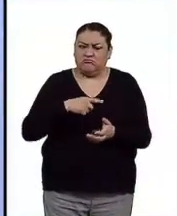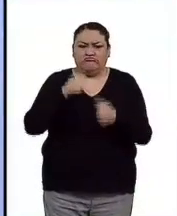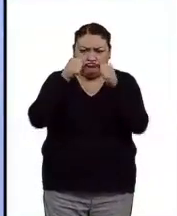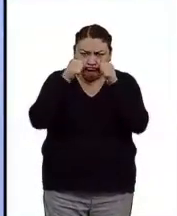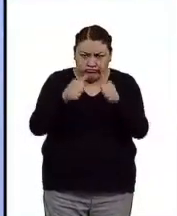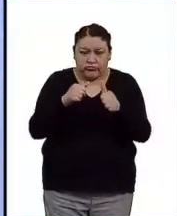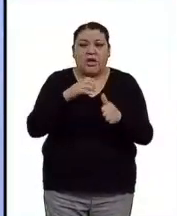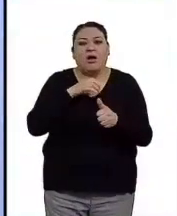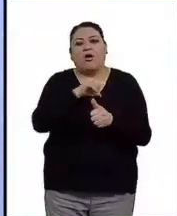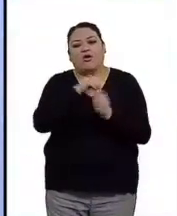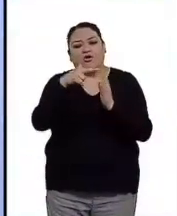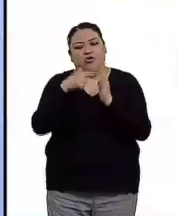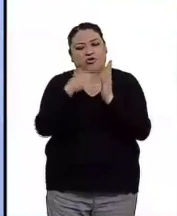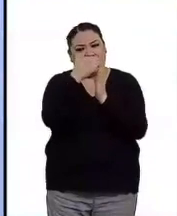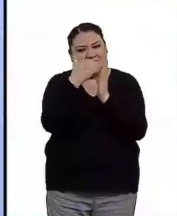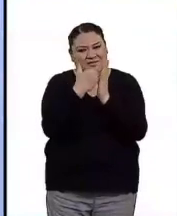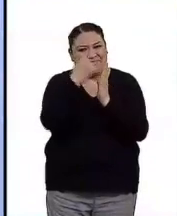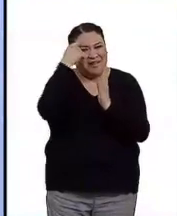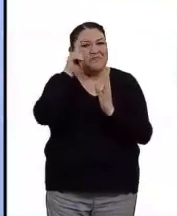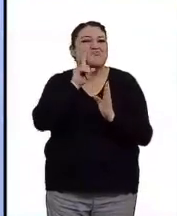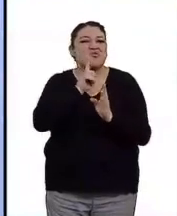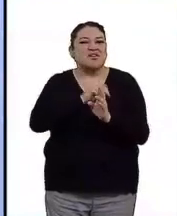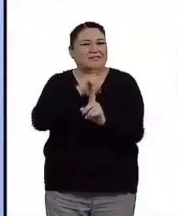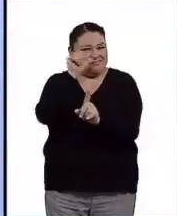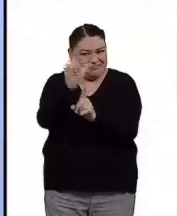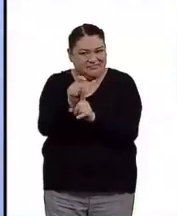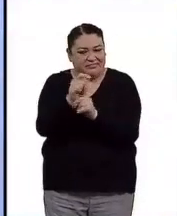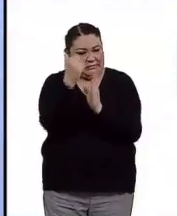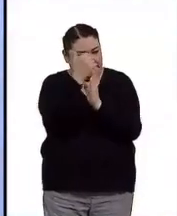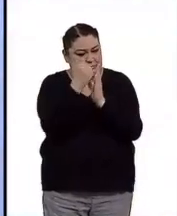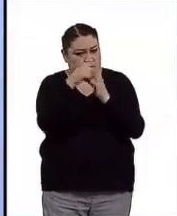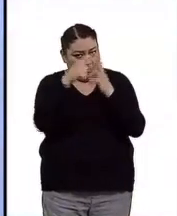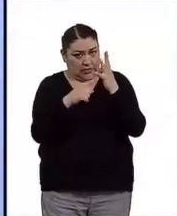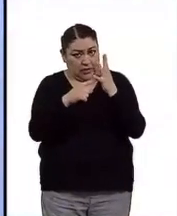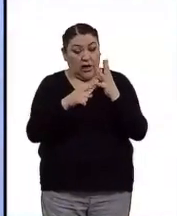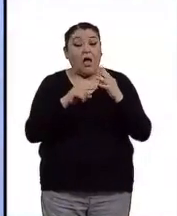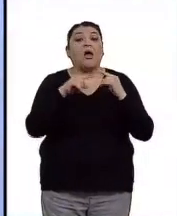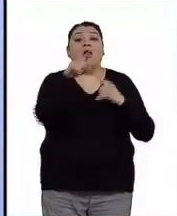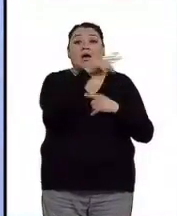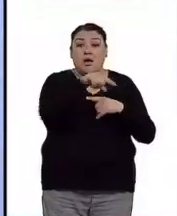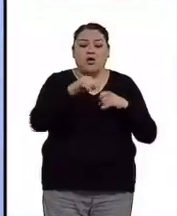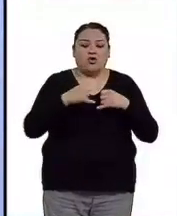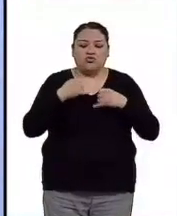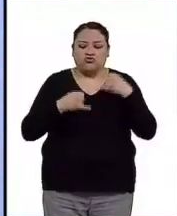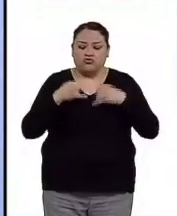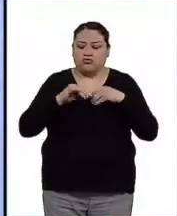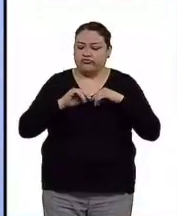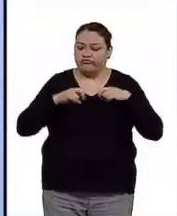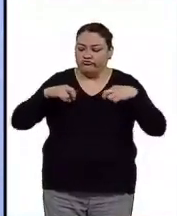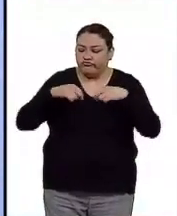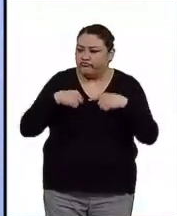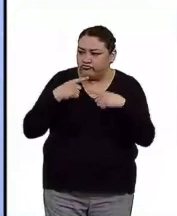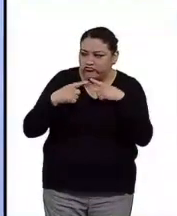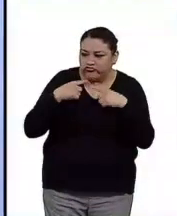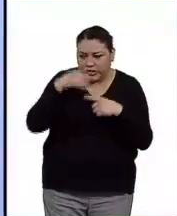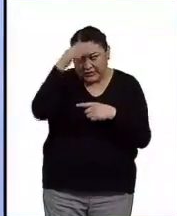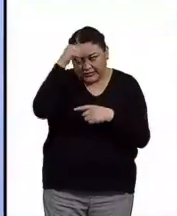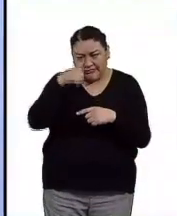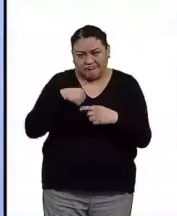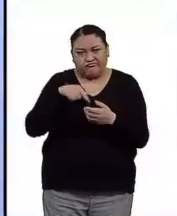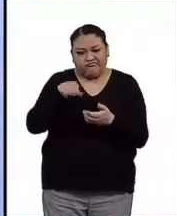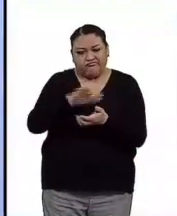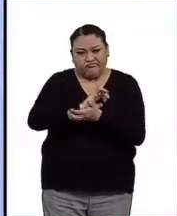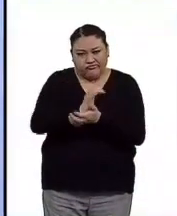el protocolo para juzgar con perspectiva de género, obliga a las juntas de conciliación a considerar ese despido discriminatorio.